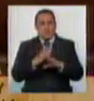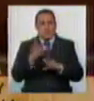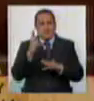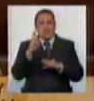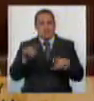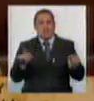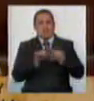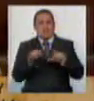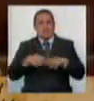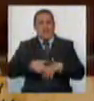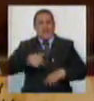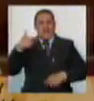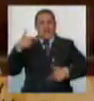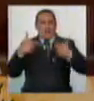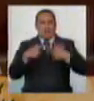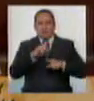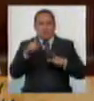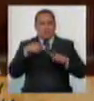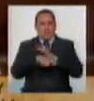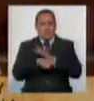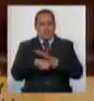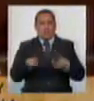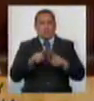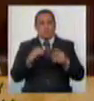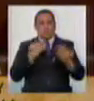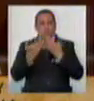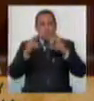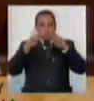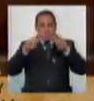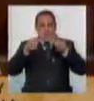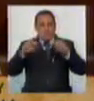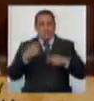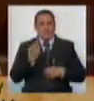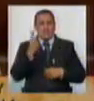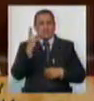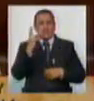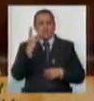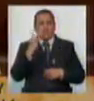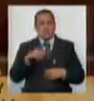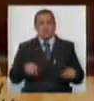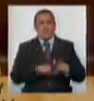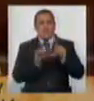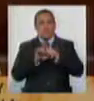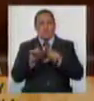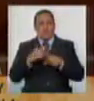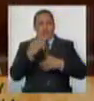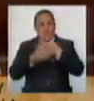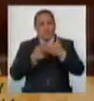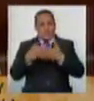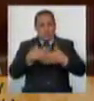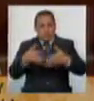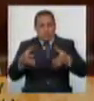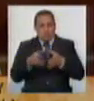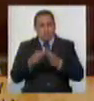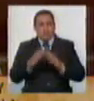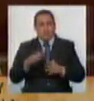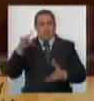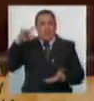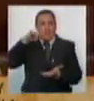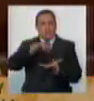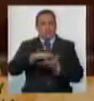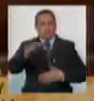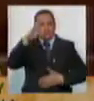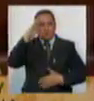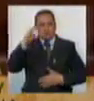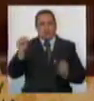y armamento no letal. Modernizamos la investigación criminalística, equipamos a la aviación policial